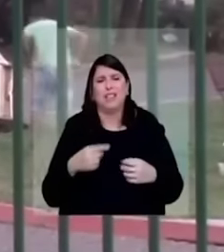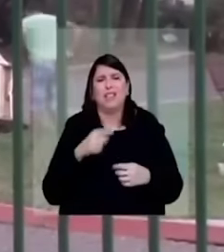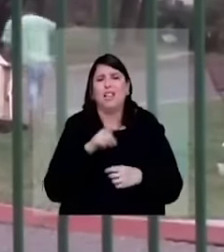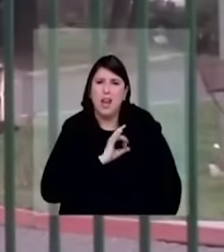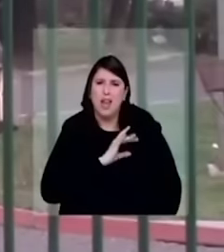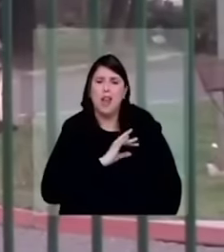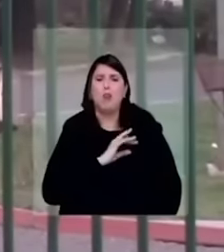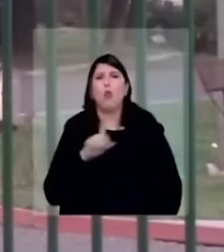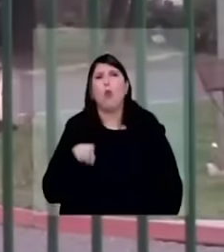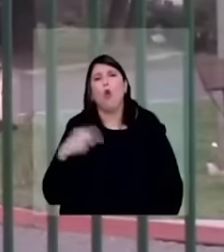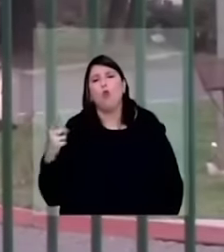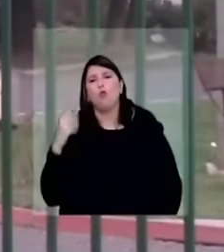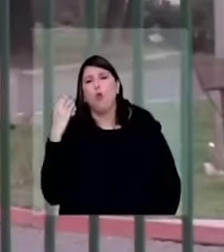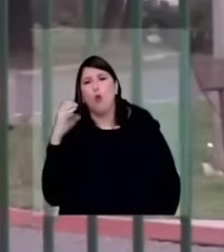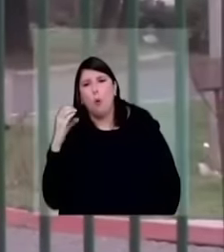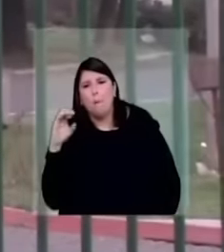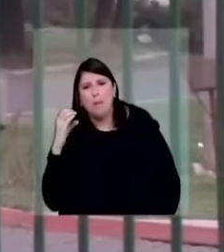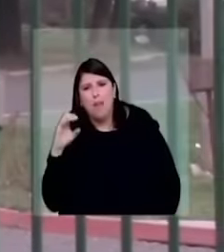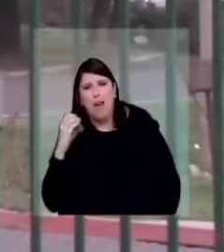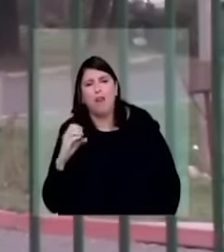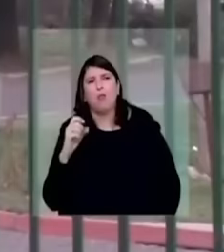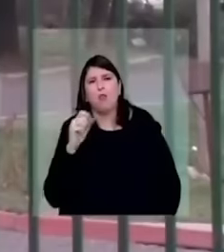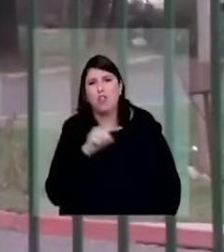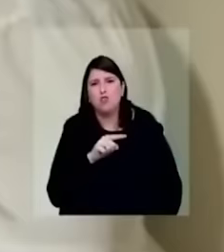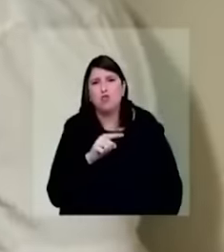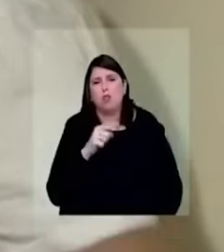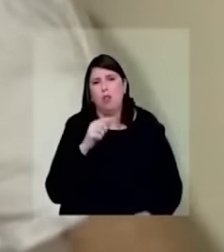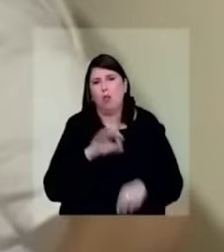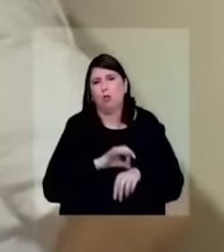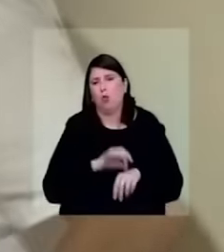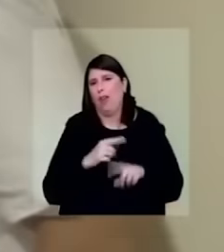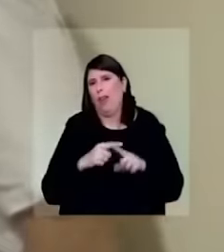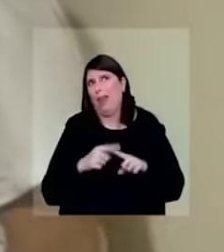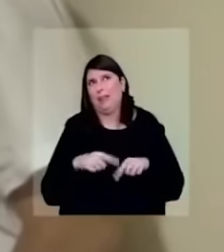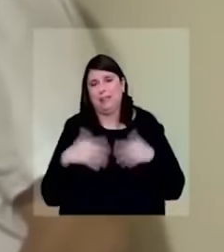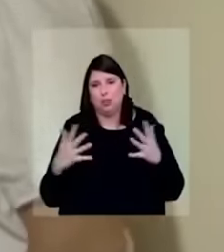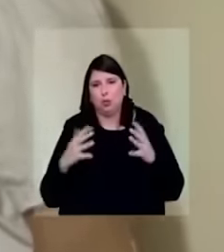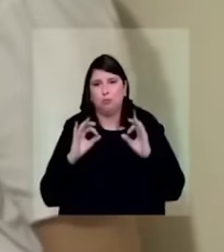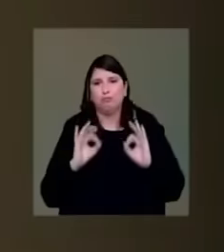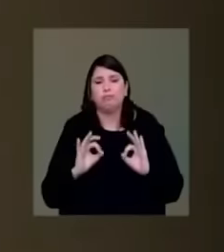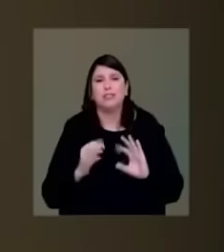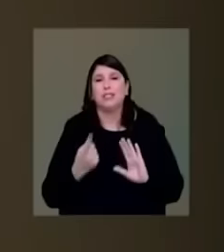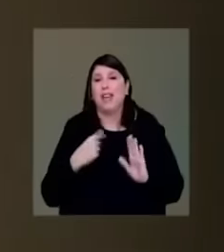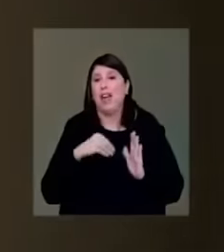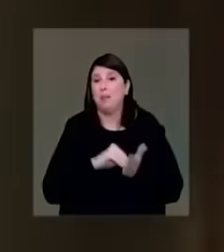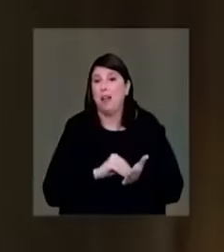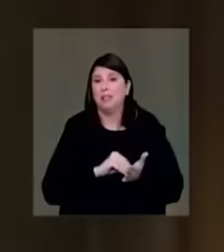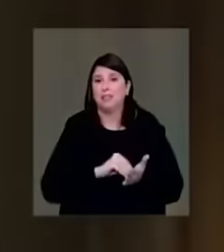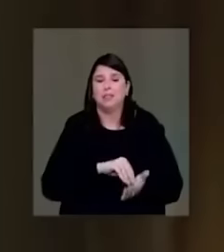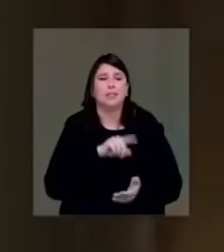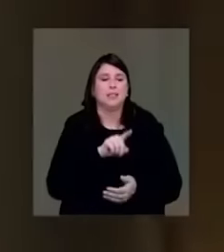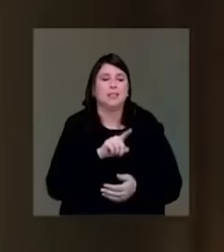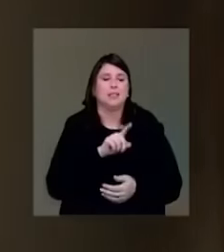médico chileno y ella, y bueno, y resultó todo un éxito. Y su abuelo asegura que la fortaleza de Genaro hizo la